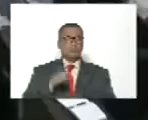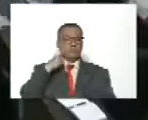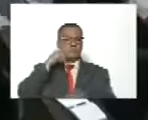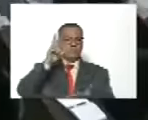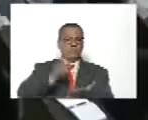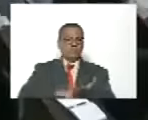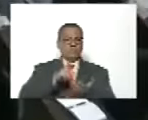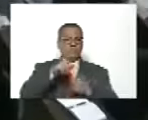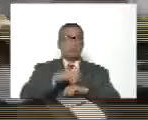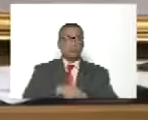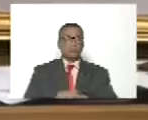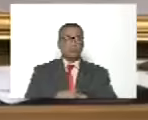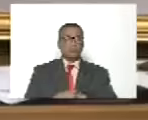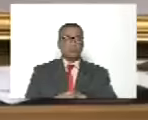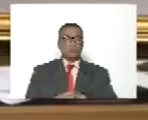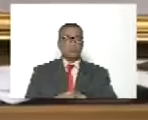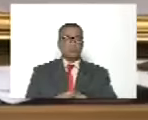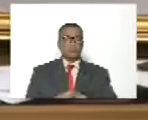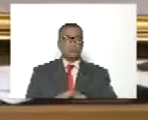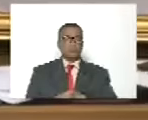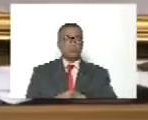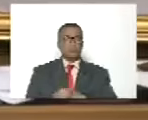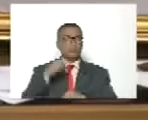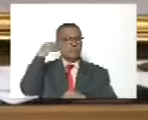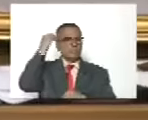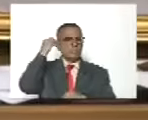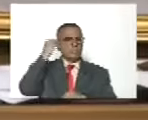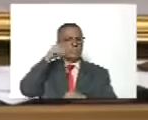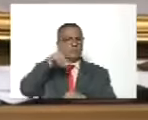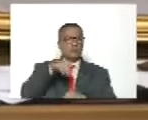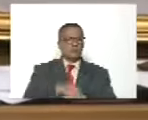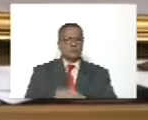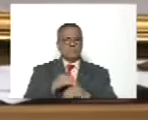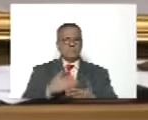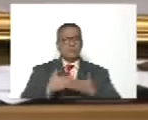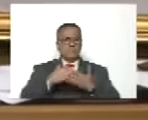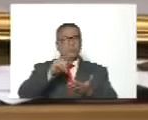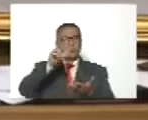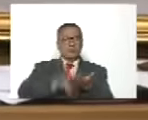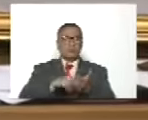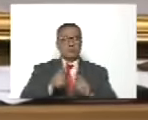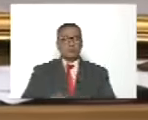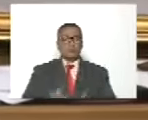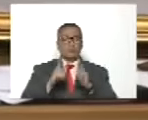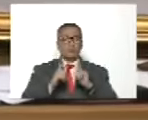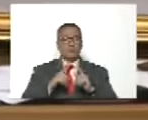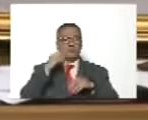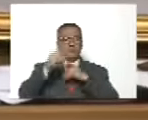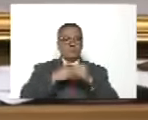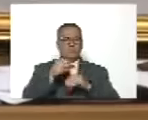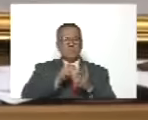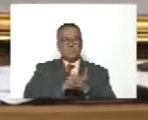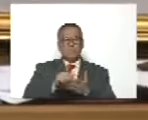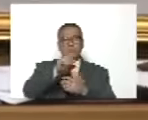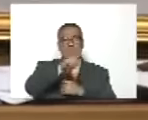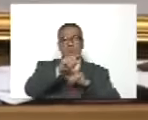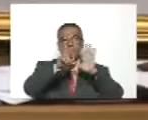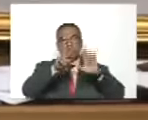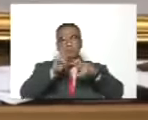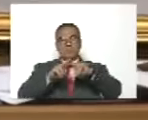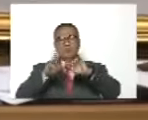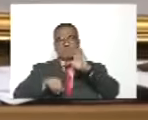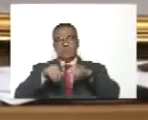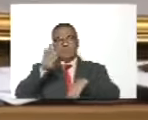Queda aprobado. En consecuencia, se declara aprobada la autorización, de acuerdo a lo consagrado en los artículos